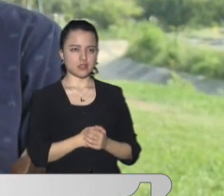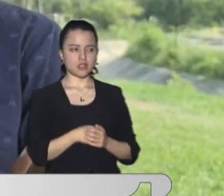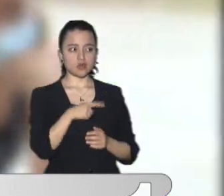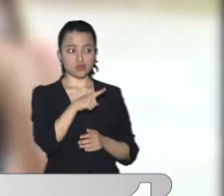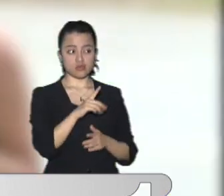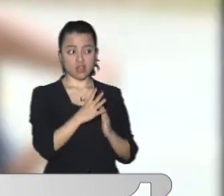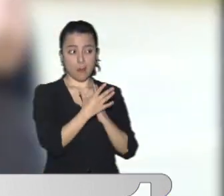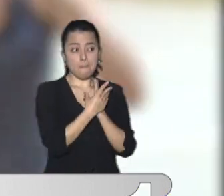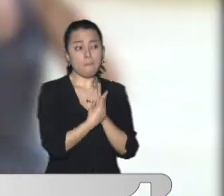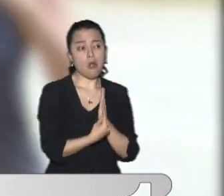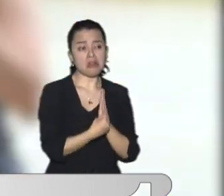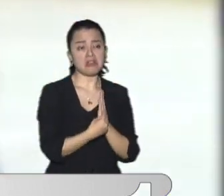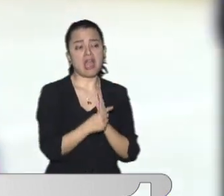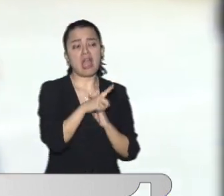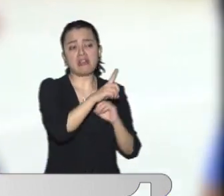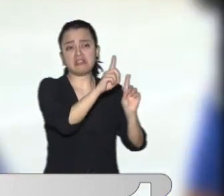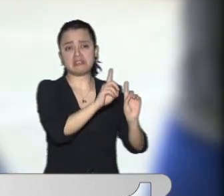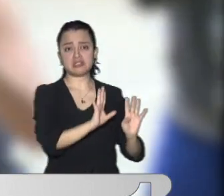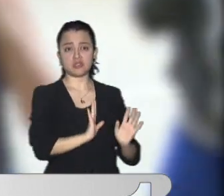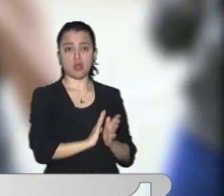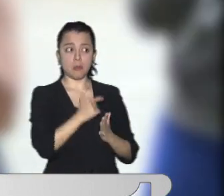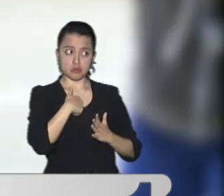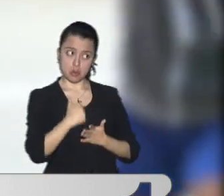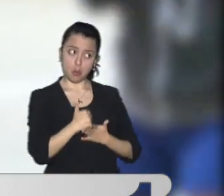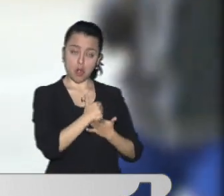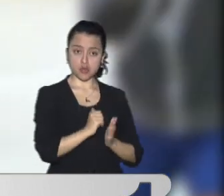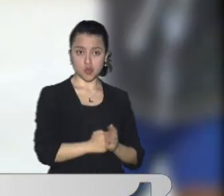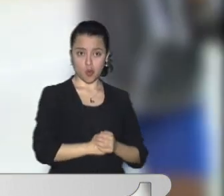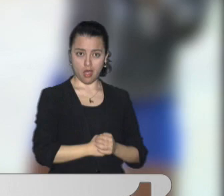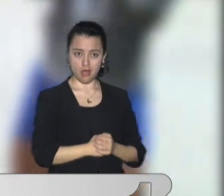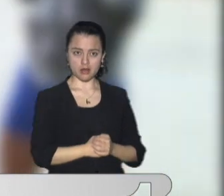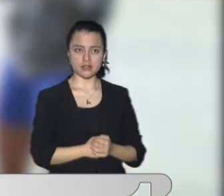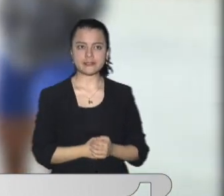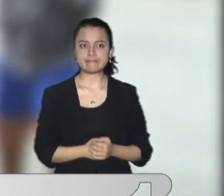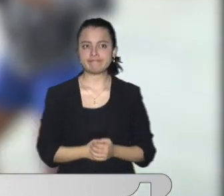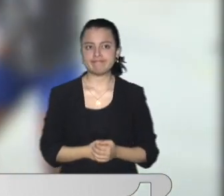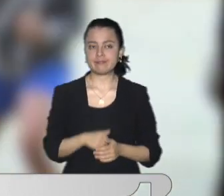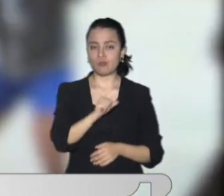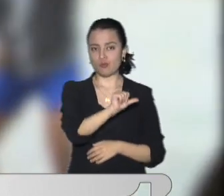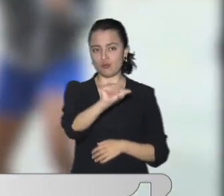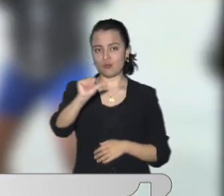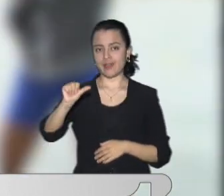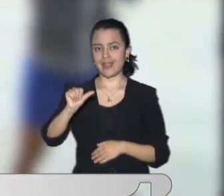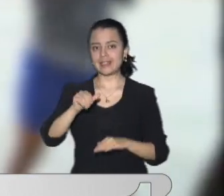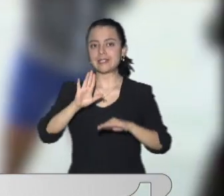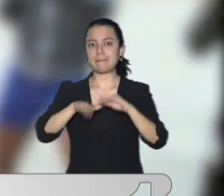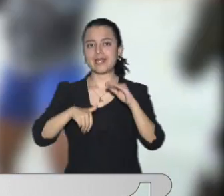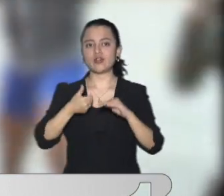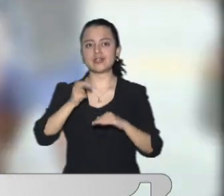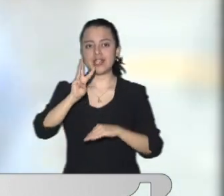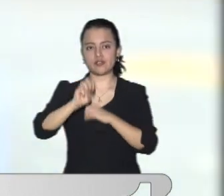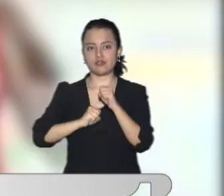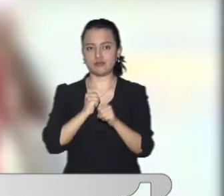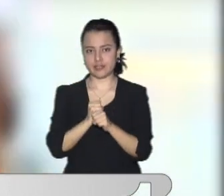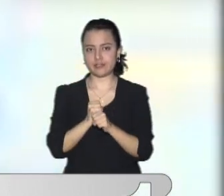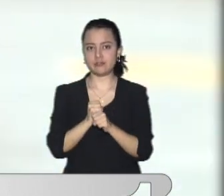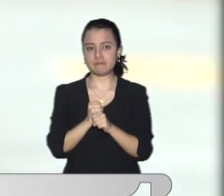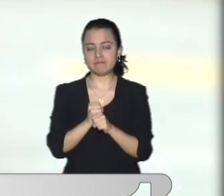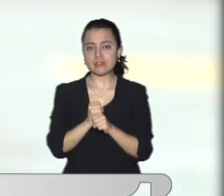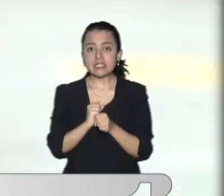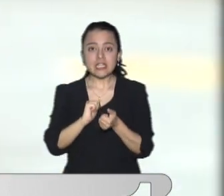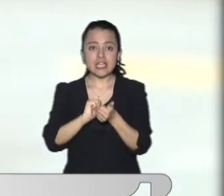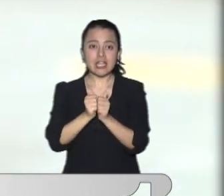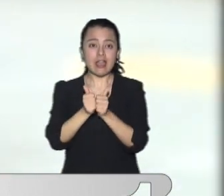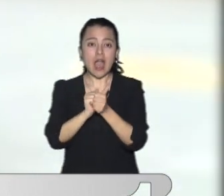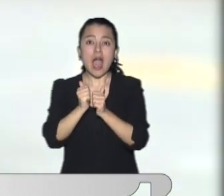porque quiere. En el momento del presunto acoso sexual, algunas de las mujeres eran menores de edad y renunciaron a sus sueños de ser grandes deportistas